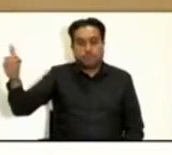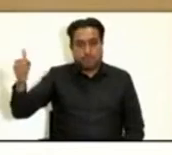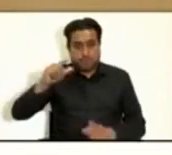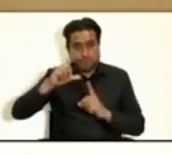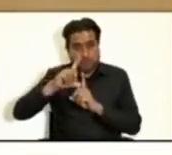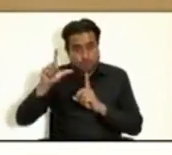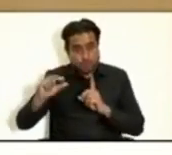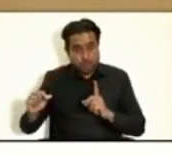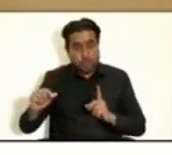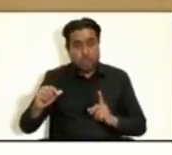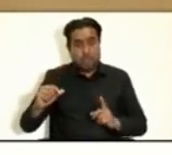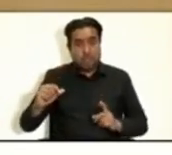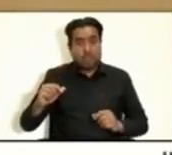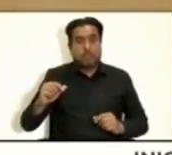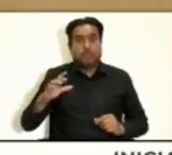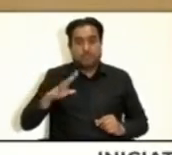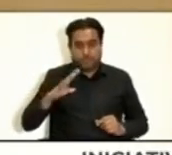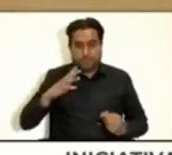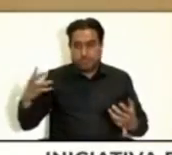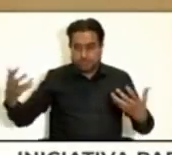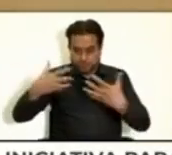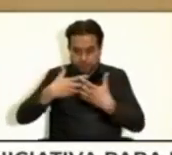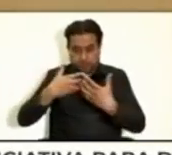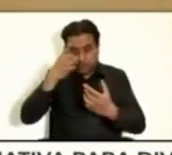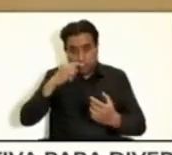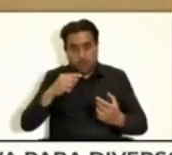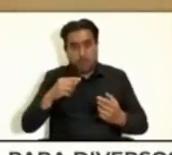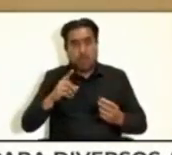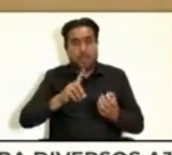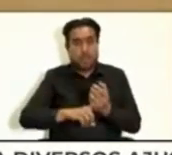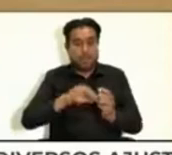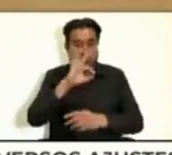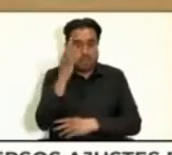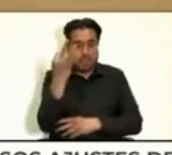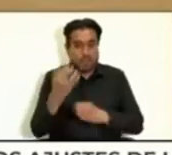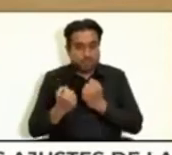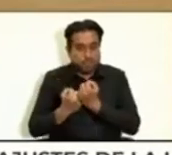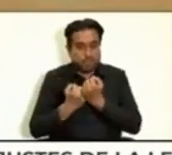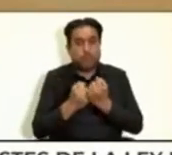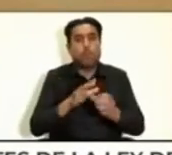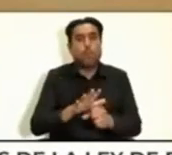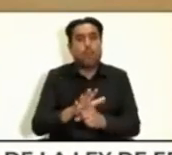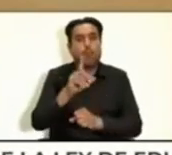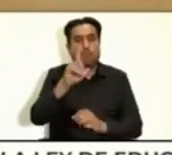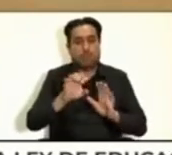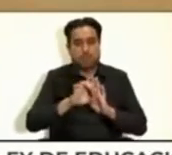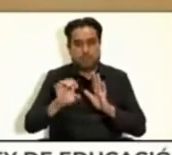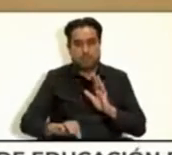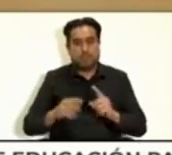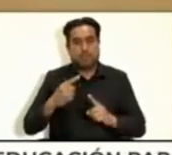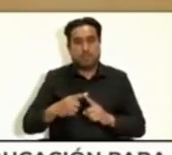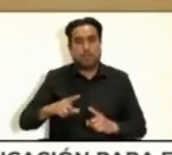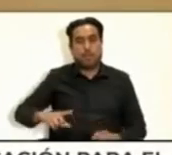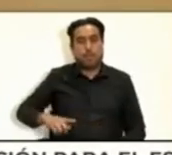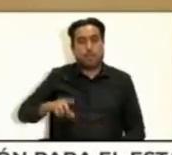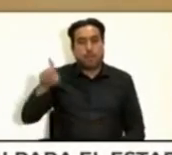esfuerzos para complementar las intervenciones públicas de la federación el ejemplo más claro es el gobierno de